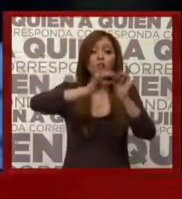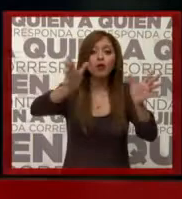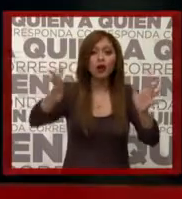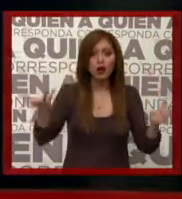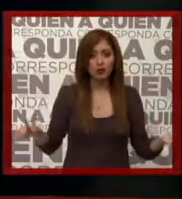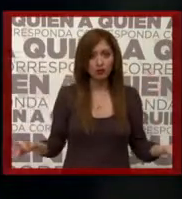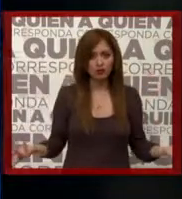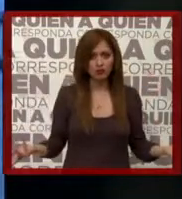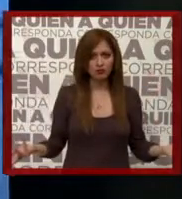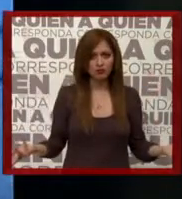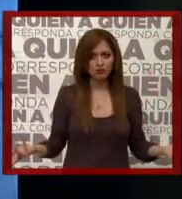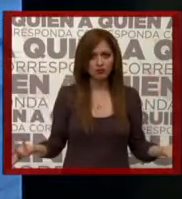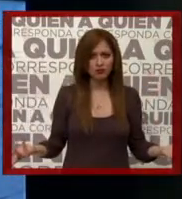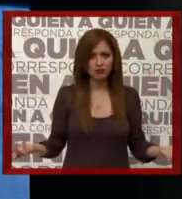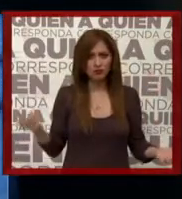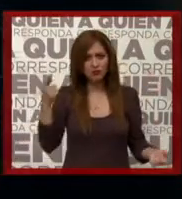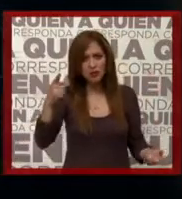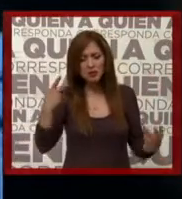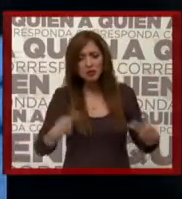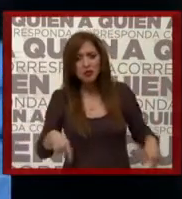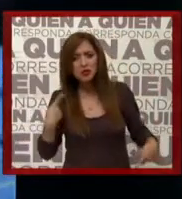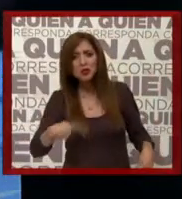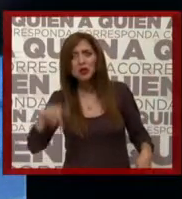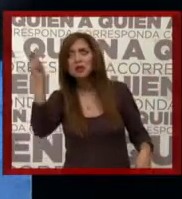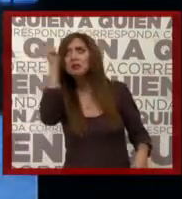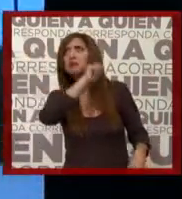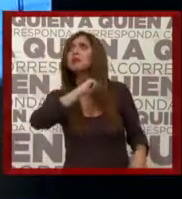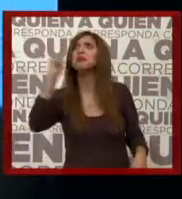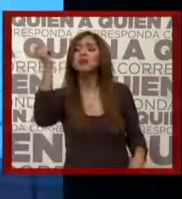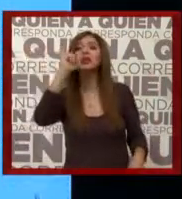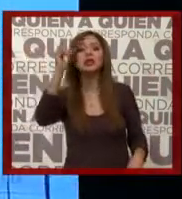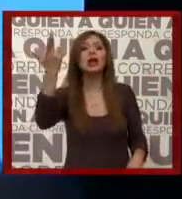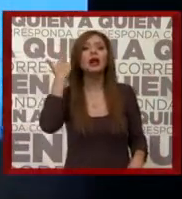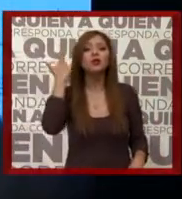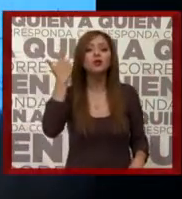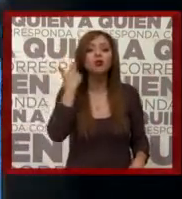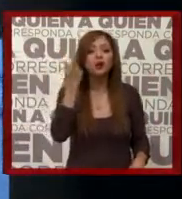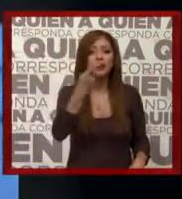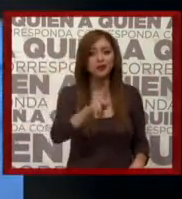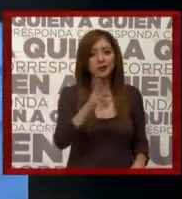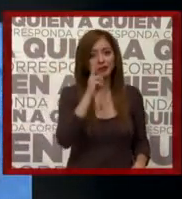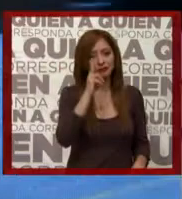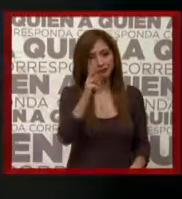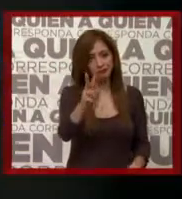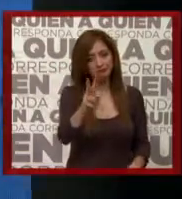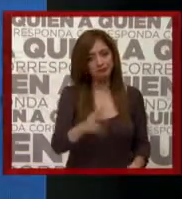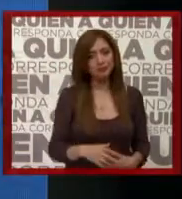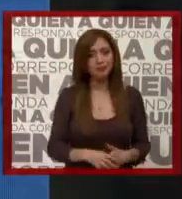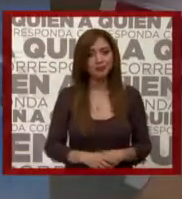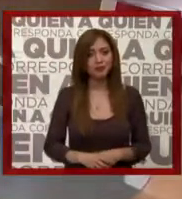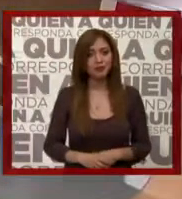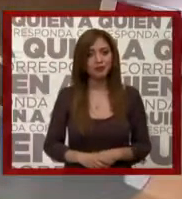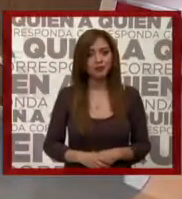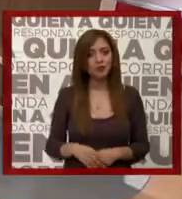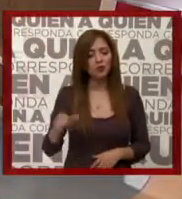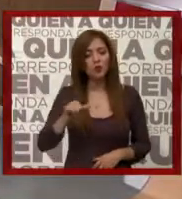Como el que toca la campana no le pase algo, sí suena la alarma. Bueno, a ver, ¿qué más